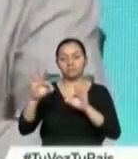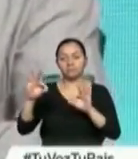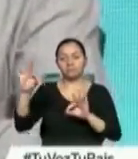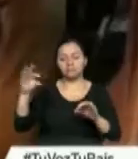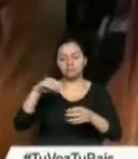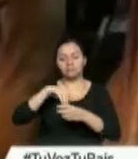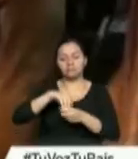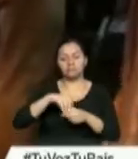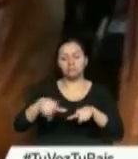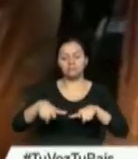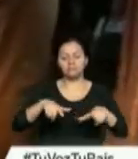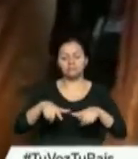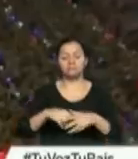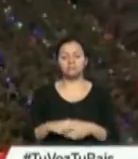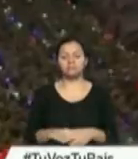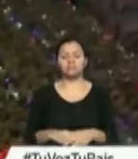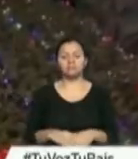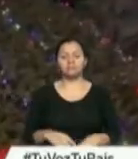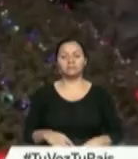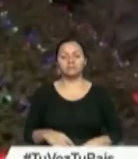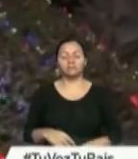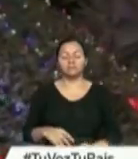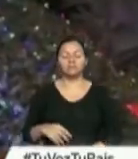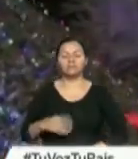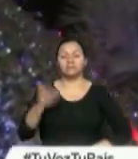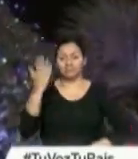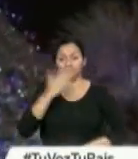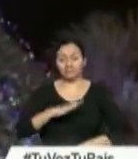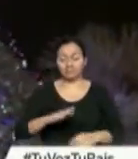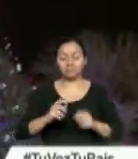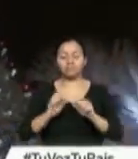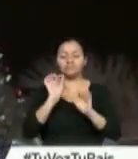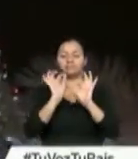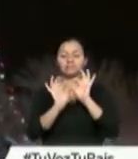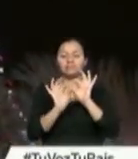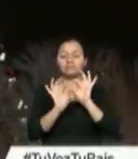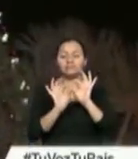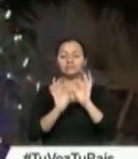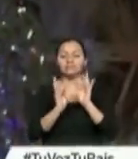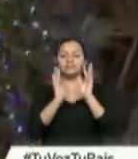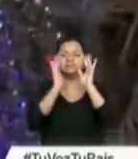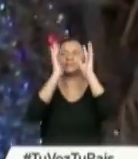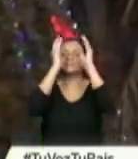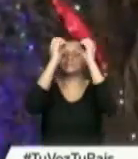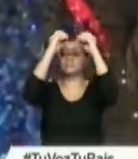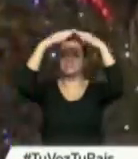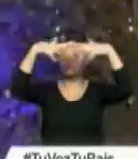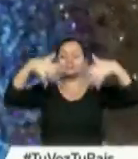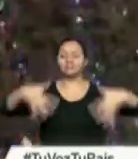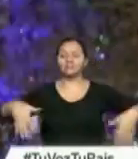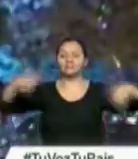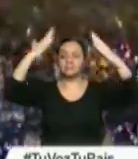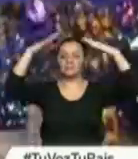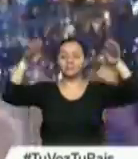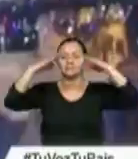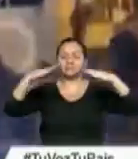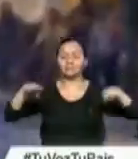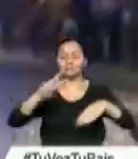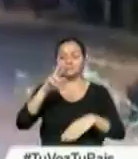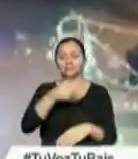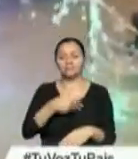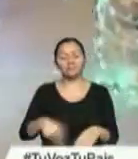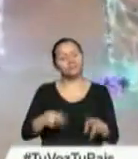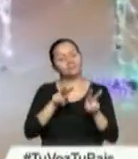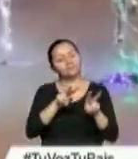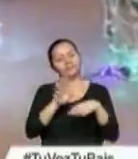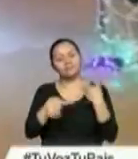y rurales del cantón. Finalmente, se efectuó el encendido del árbol navideño de la ciudad en presencia del vicepresidente Jorge Glass y